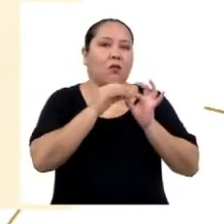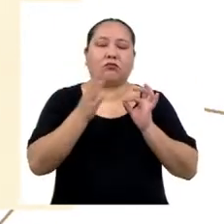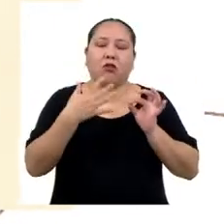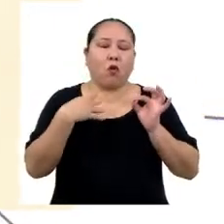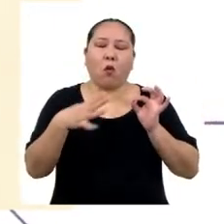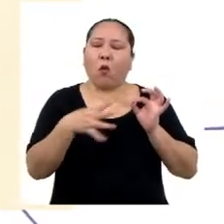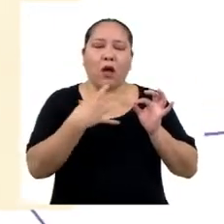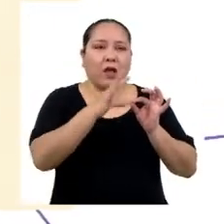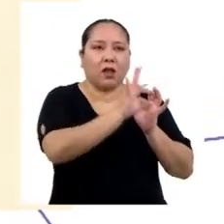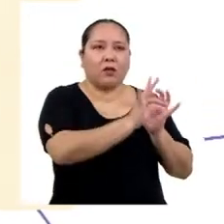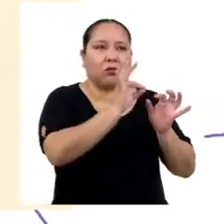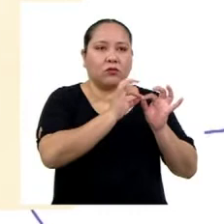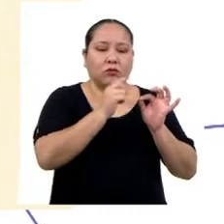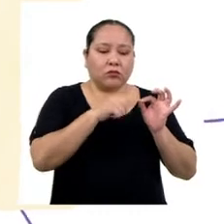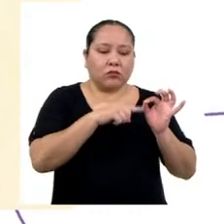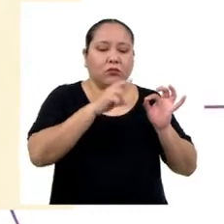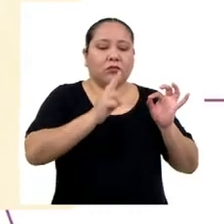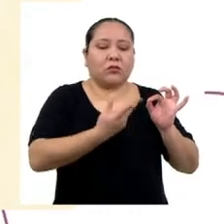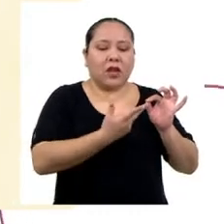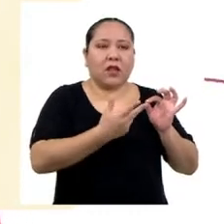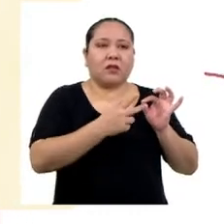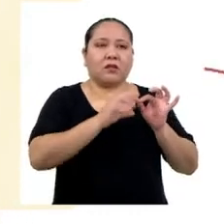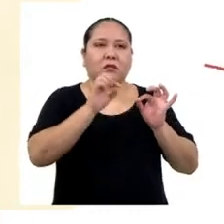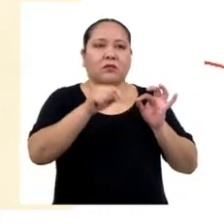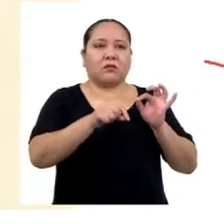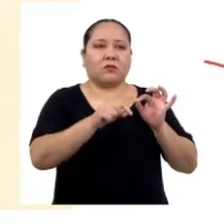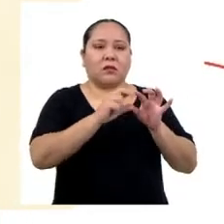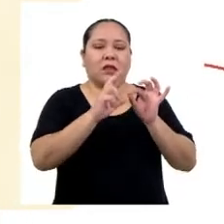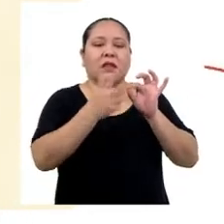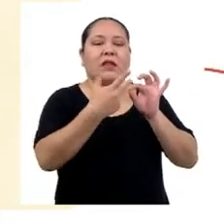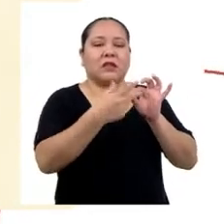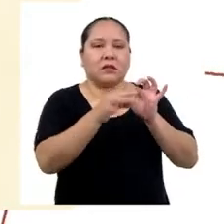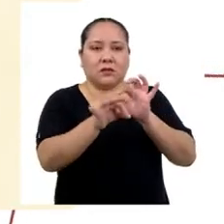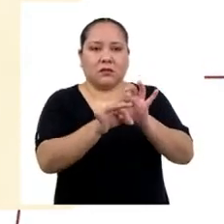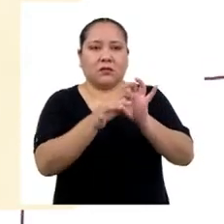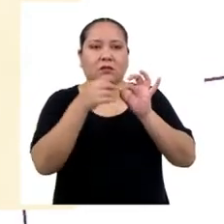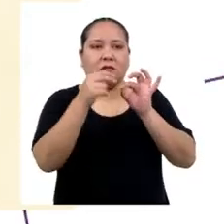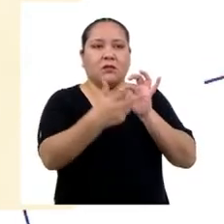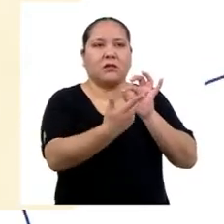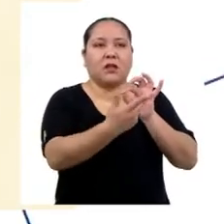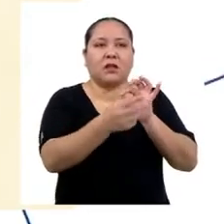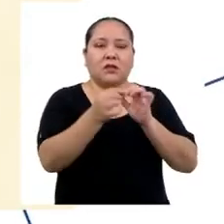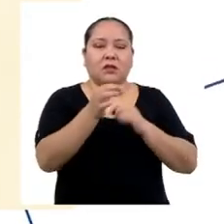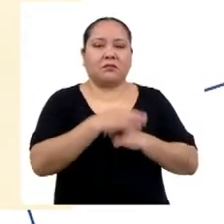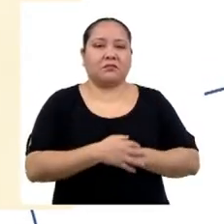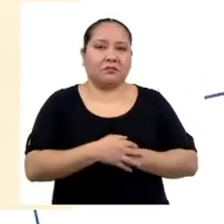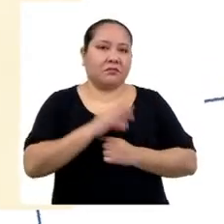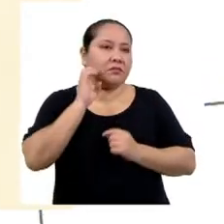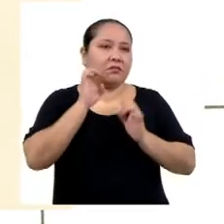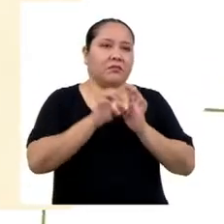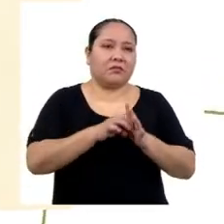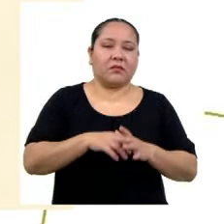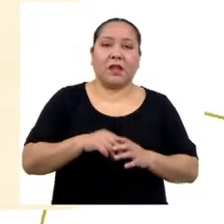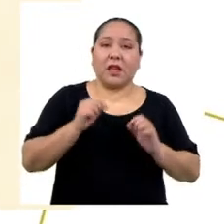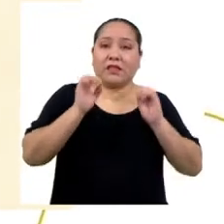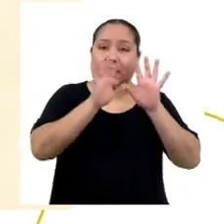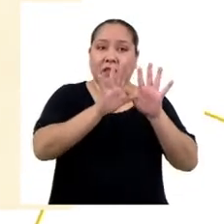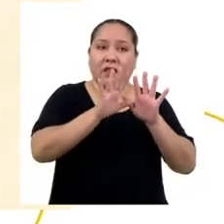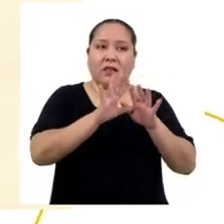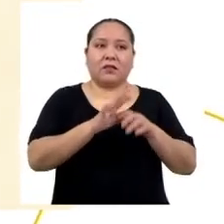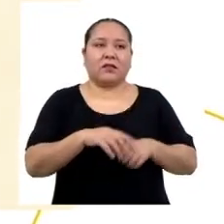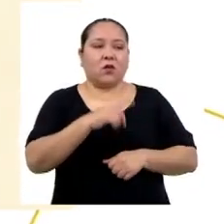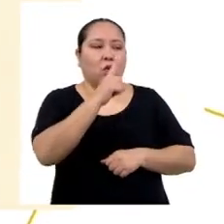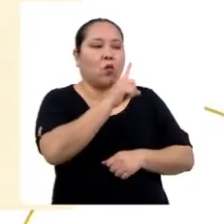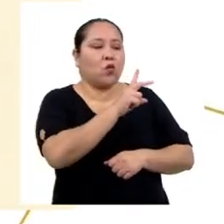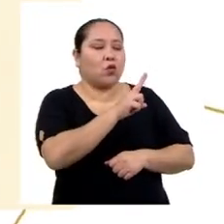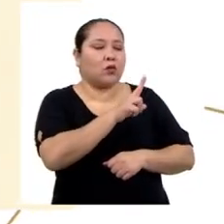intervalos constantes. Como este ejemplo, en el que la selección está definida por un intervalo de 10, empezando